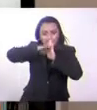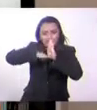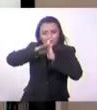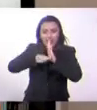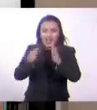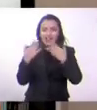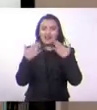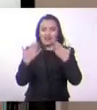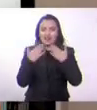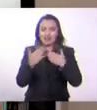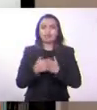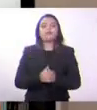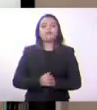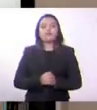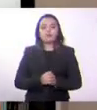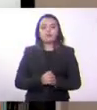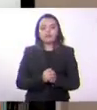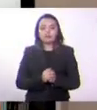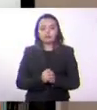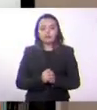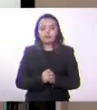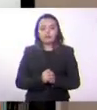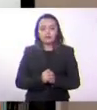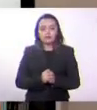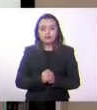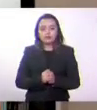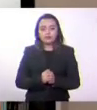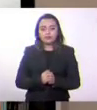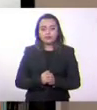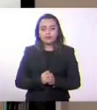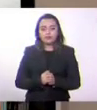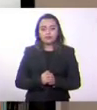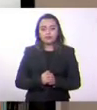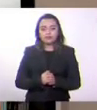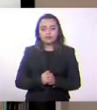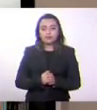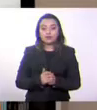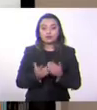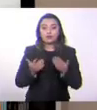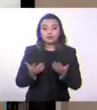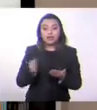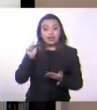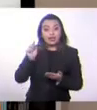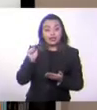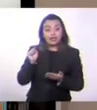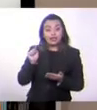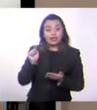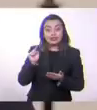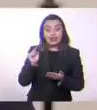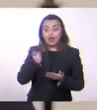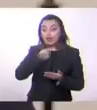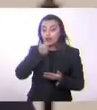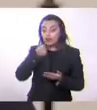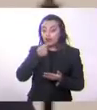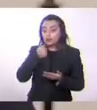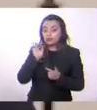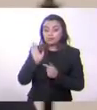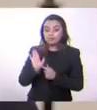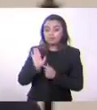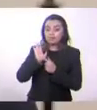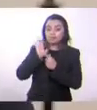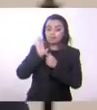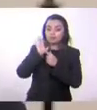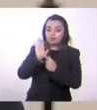El texto anterior posee hechos y datos lógicos que los ha obtenido de fuentes confiables y